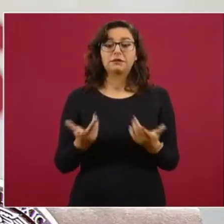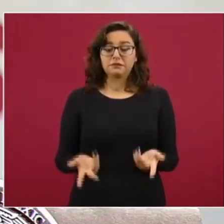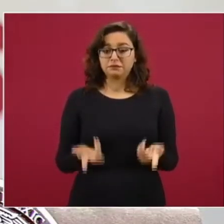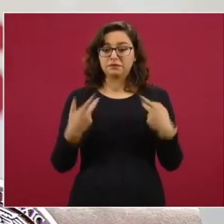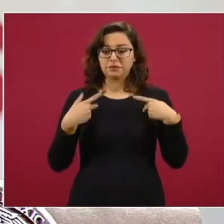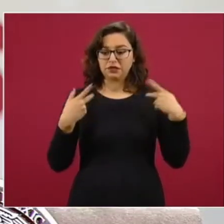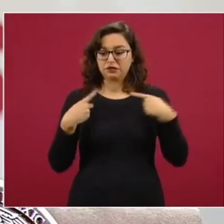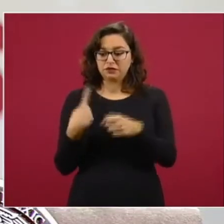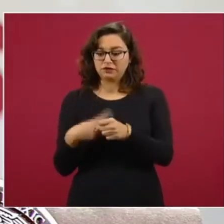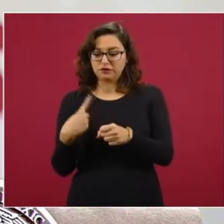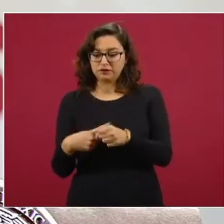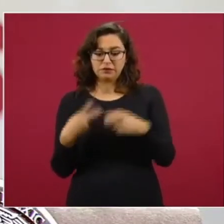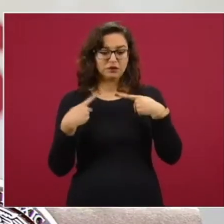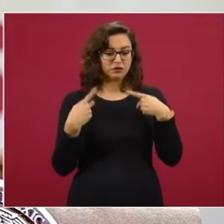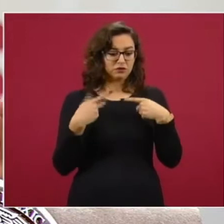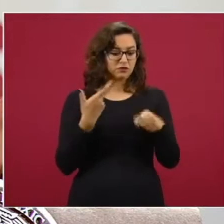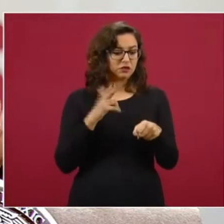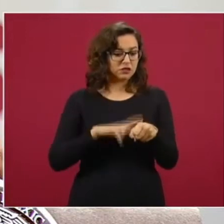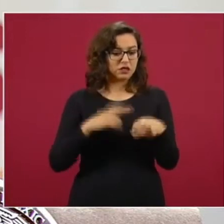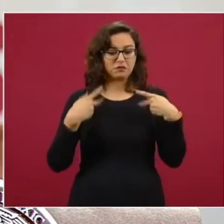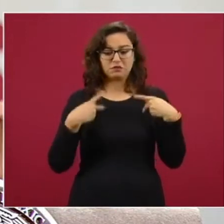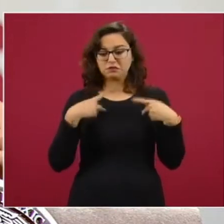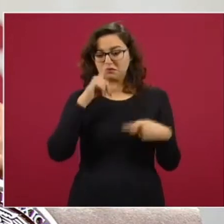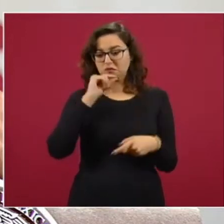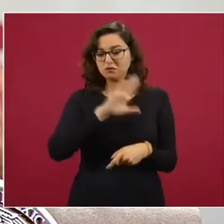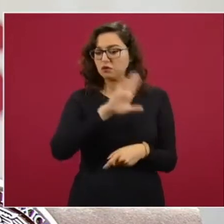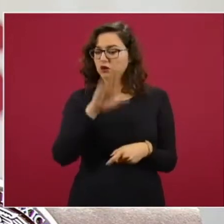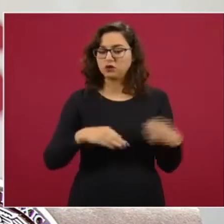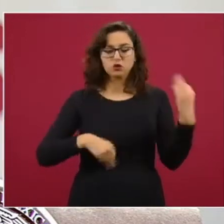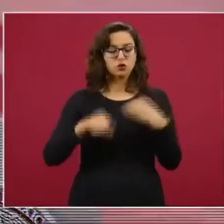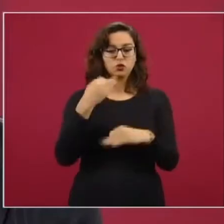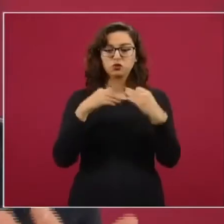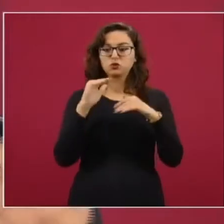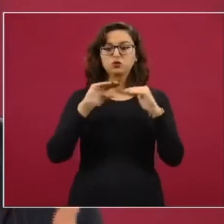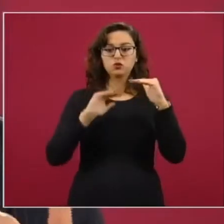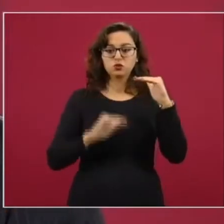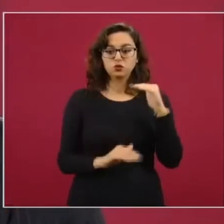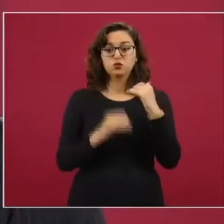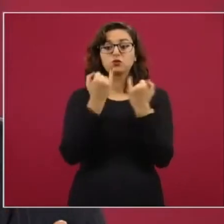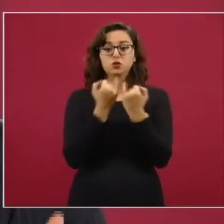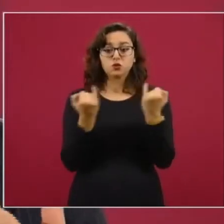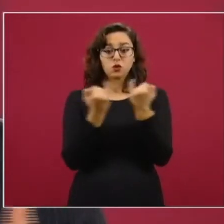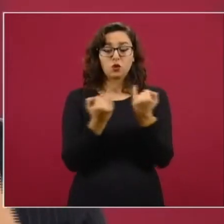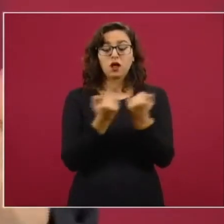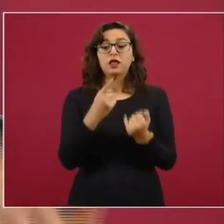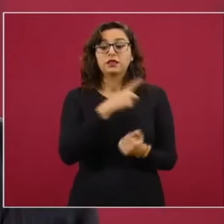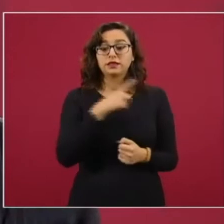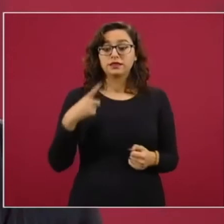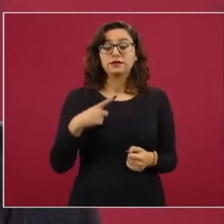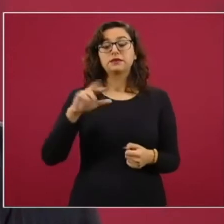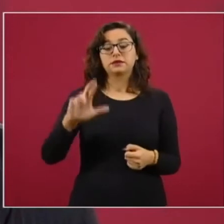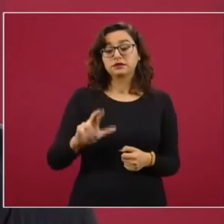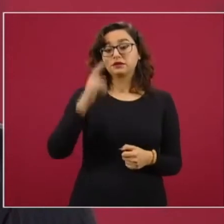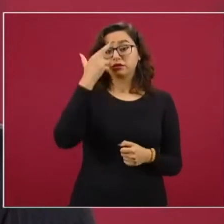de hospitalizaciones como de defunciones. Y es importante también tener presente que empezó ya